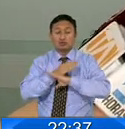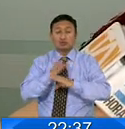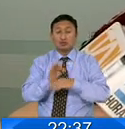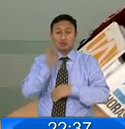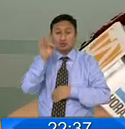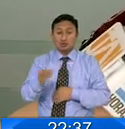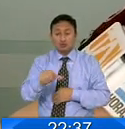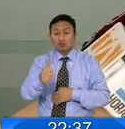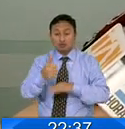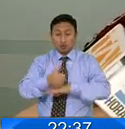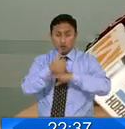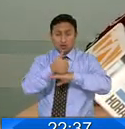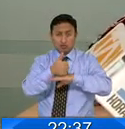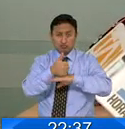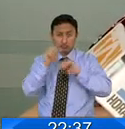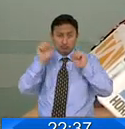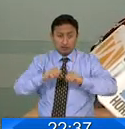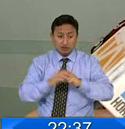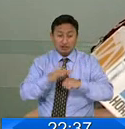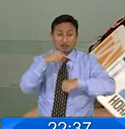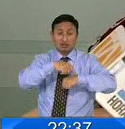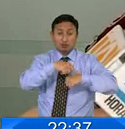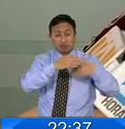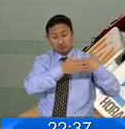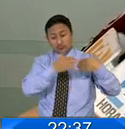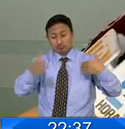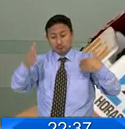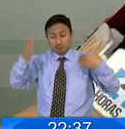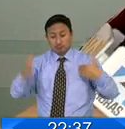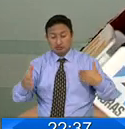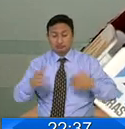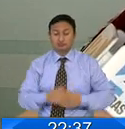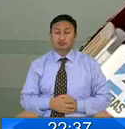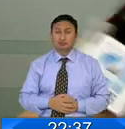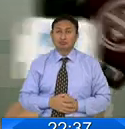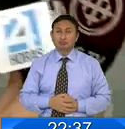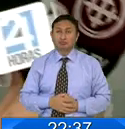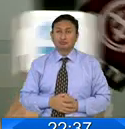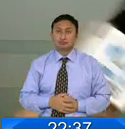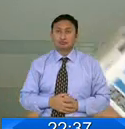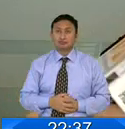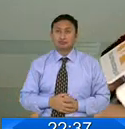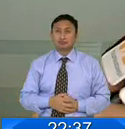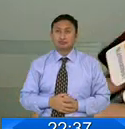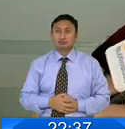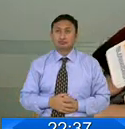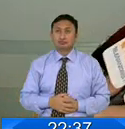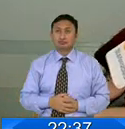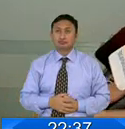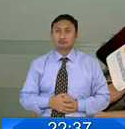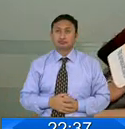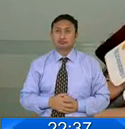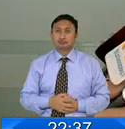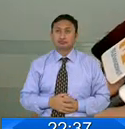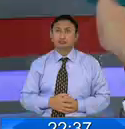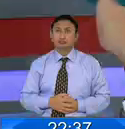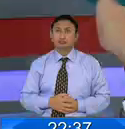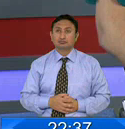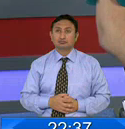y otras autoridades más en el tiempo en que esté el Consejo de Participación. Informó Valeria